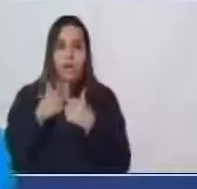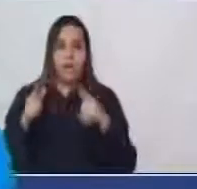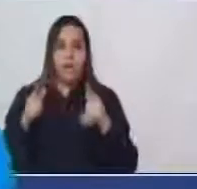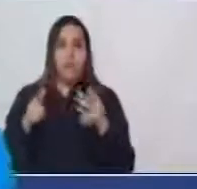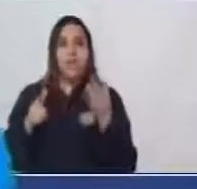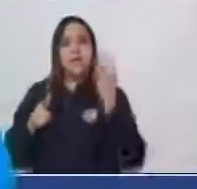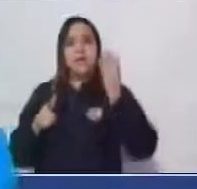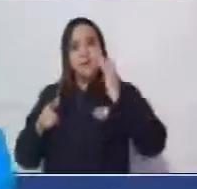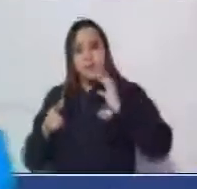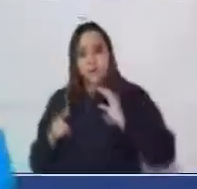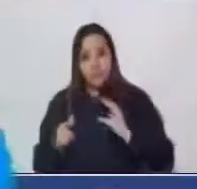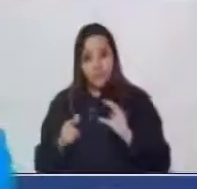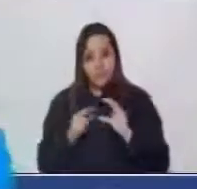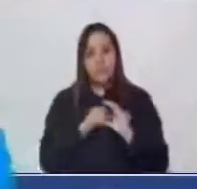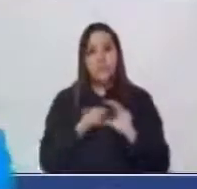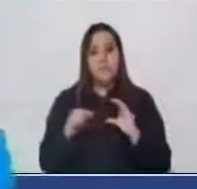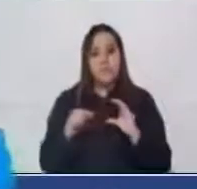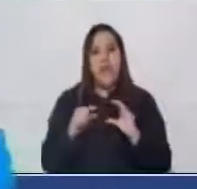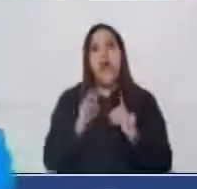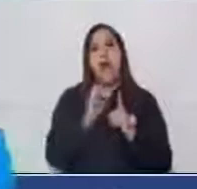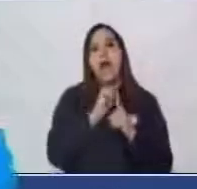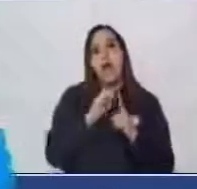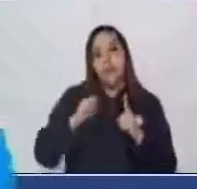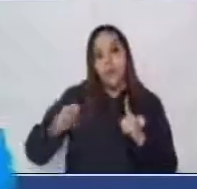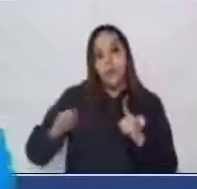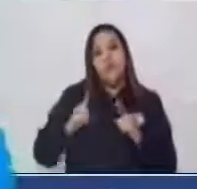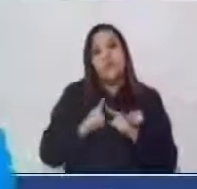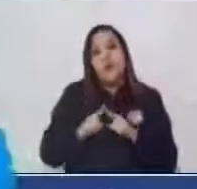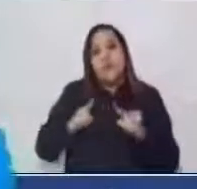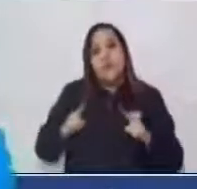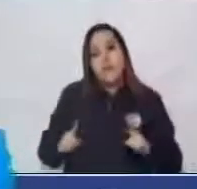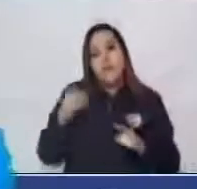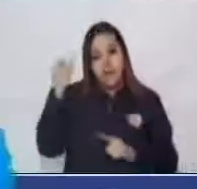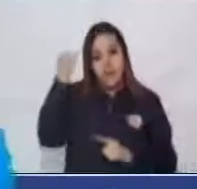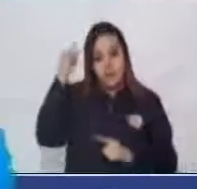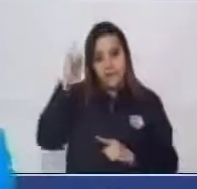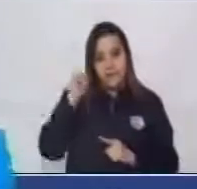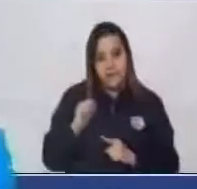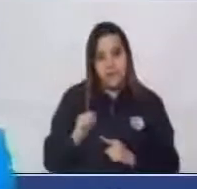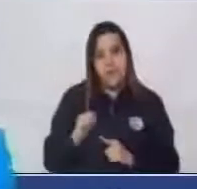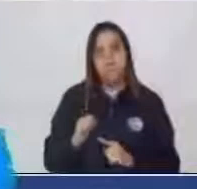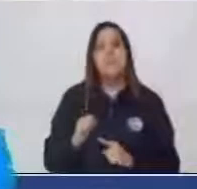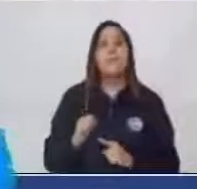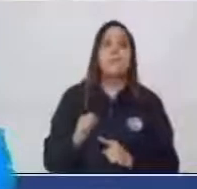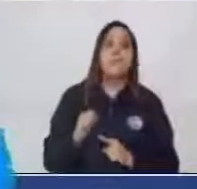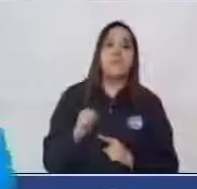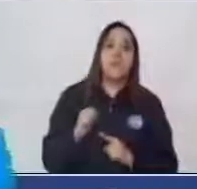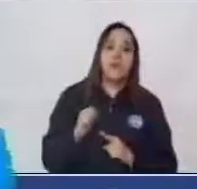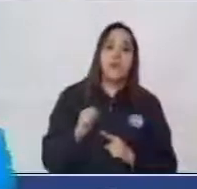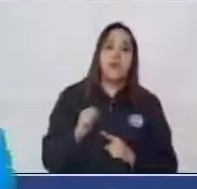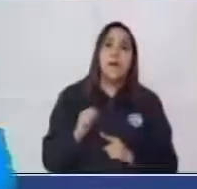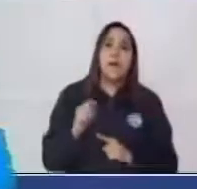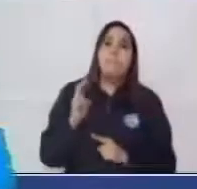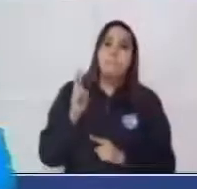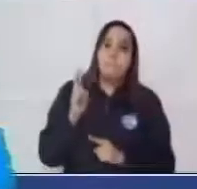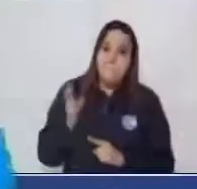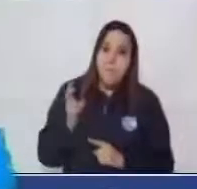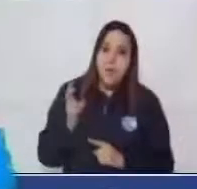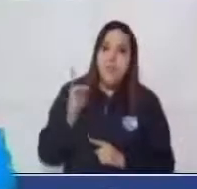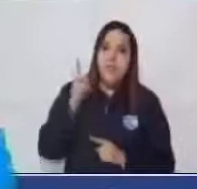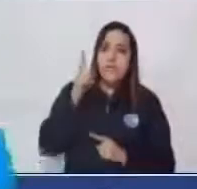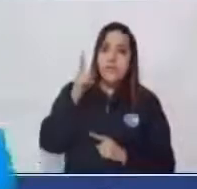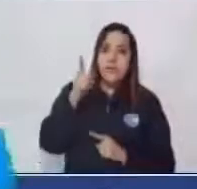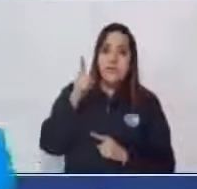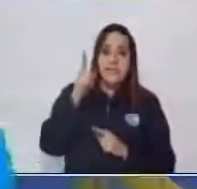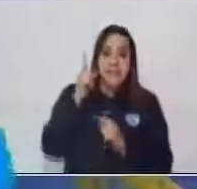tendrá ya una idea completamente diferente. Por eso es que se señala el